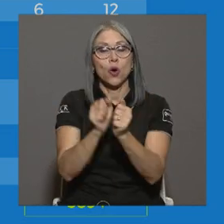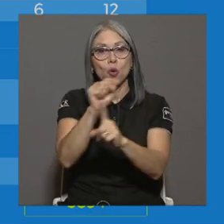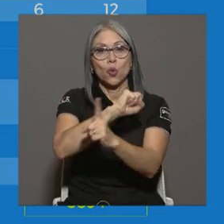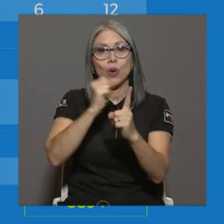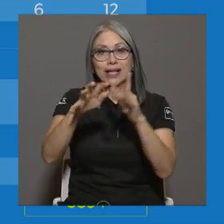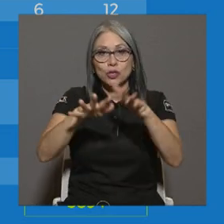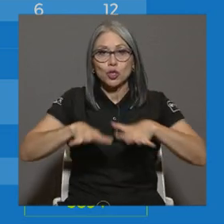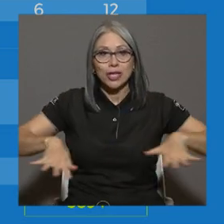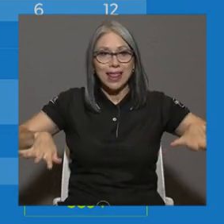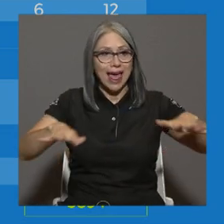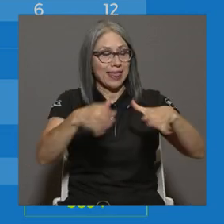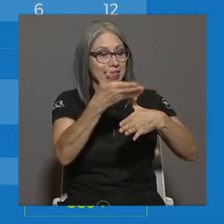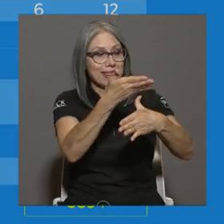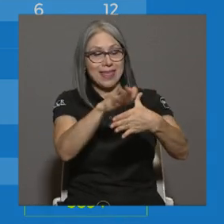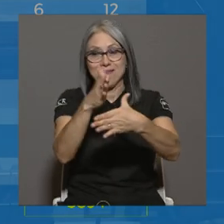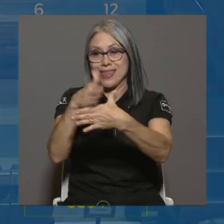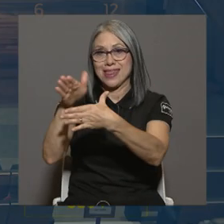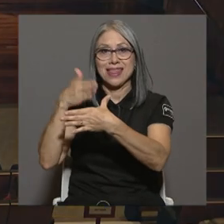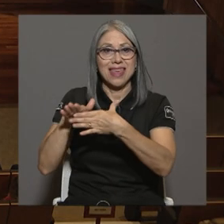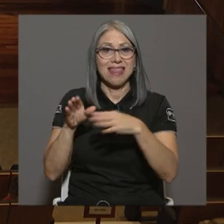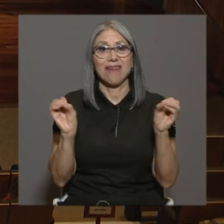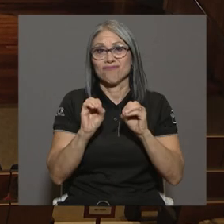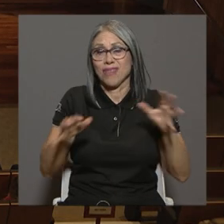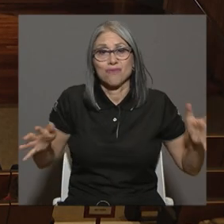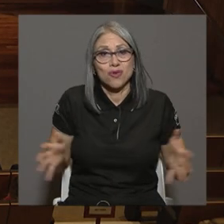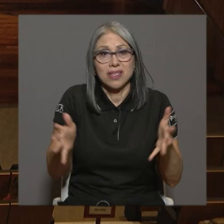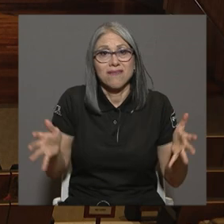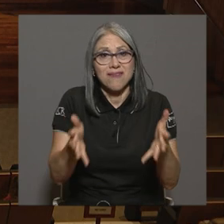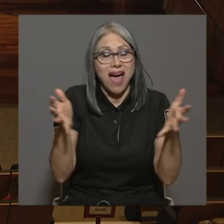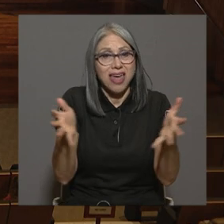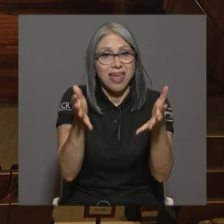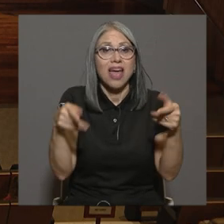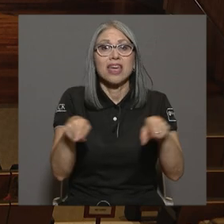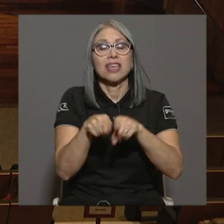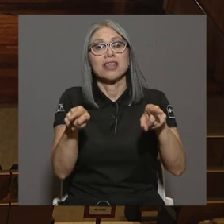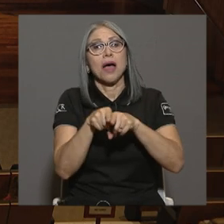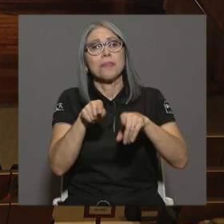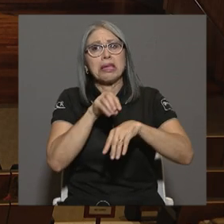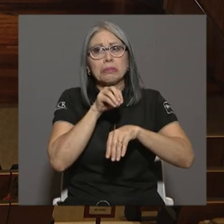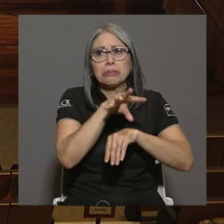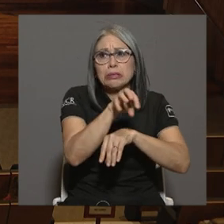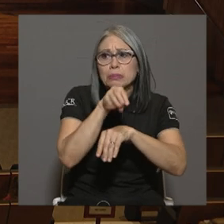dividida, desmotivada y bombardeada por discursos de odio.